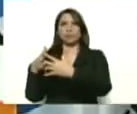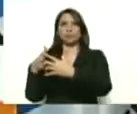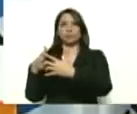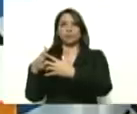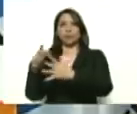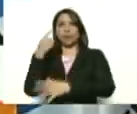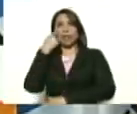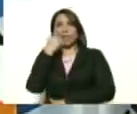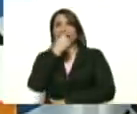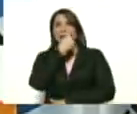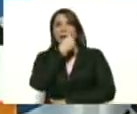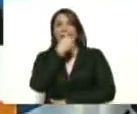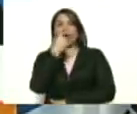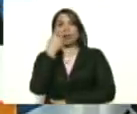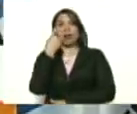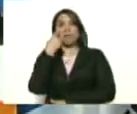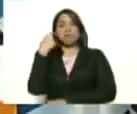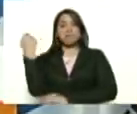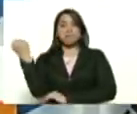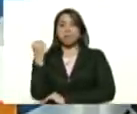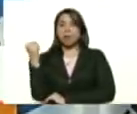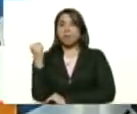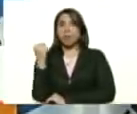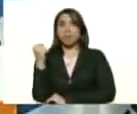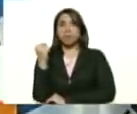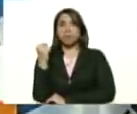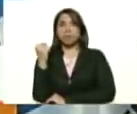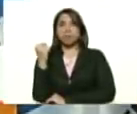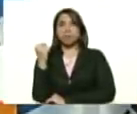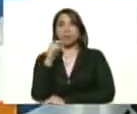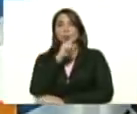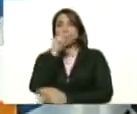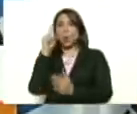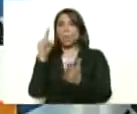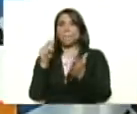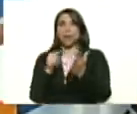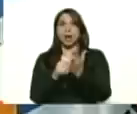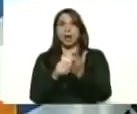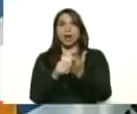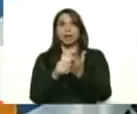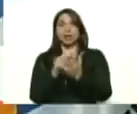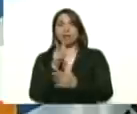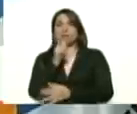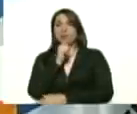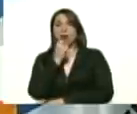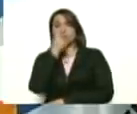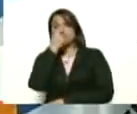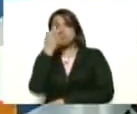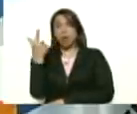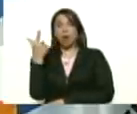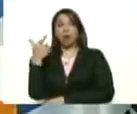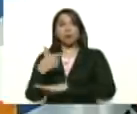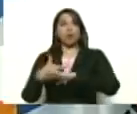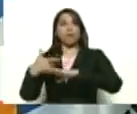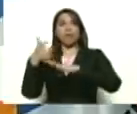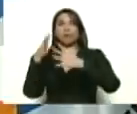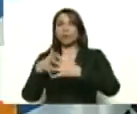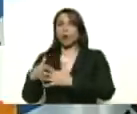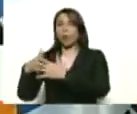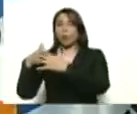mirada inerte, ante la mirada inerme, totalmente indiferente del gobierno de los Estados Unidos de